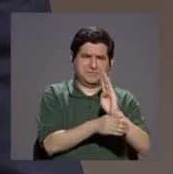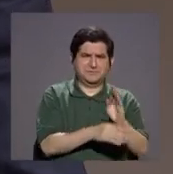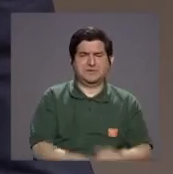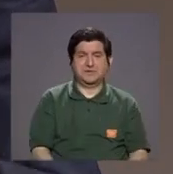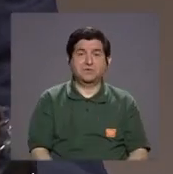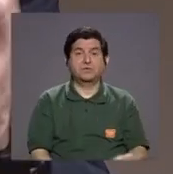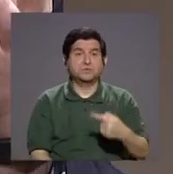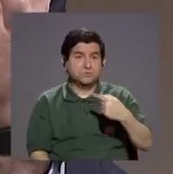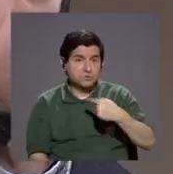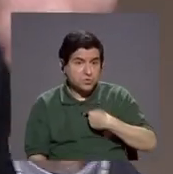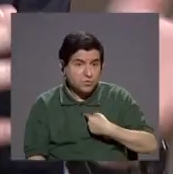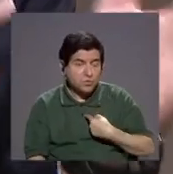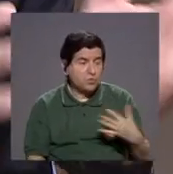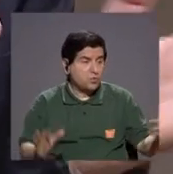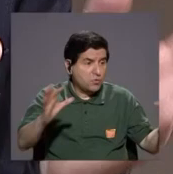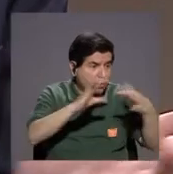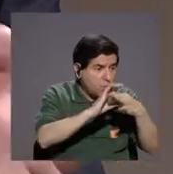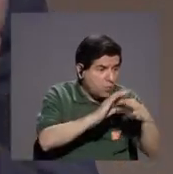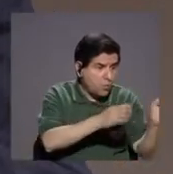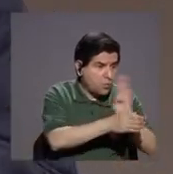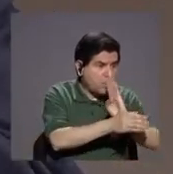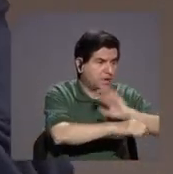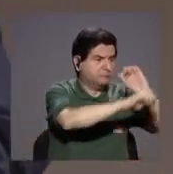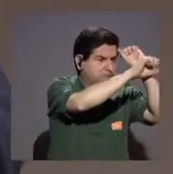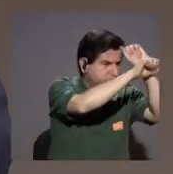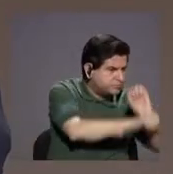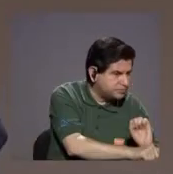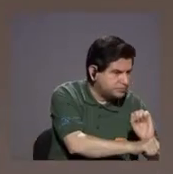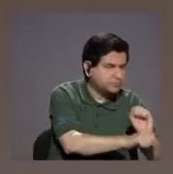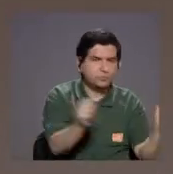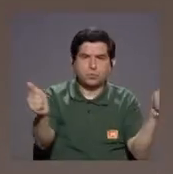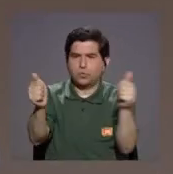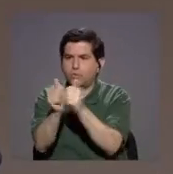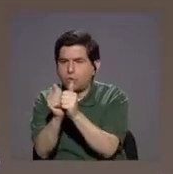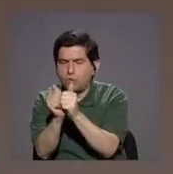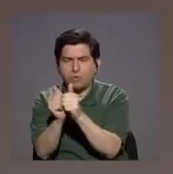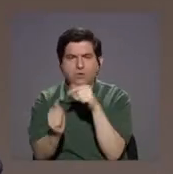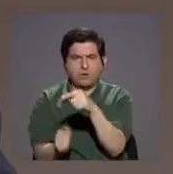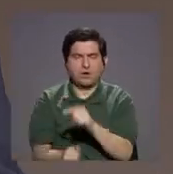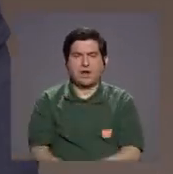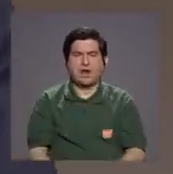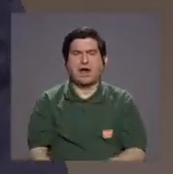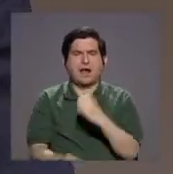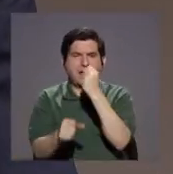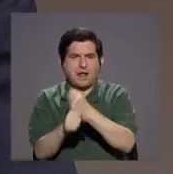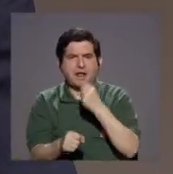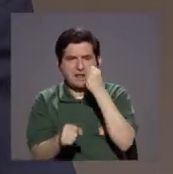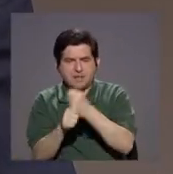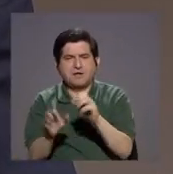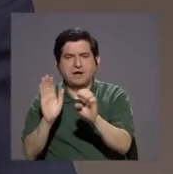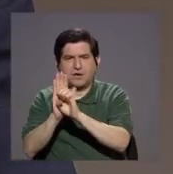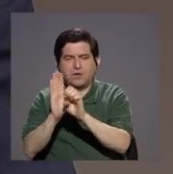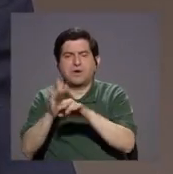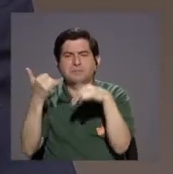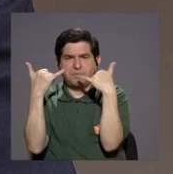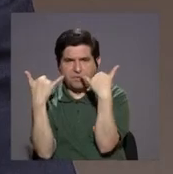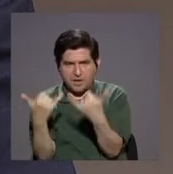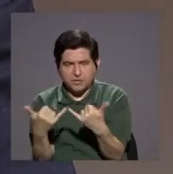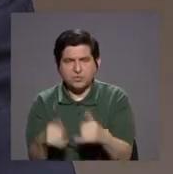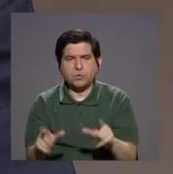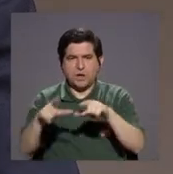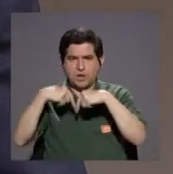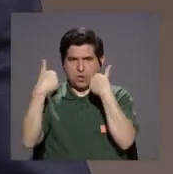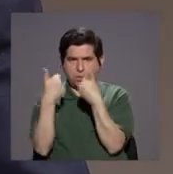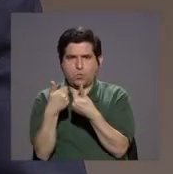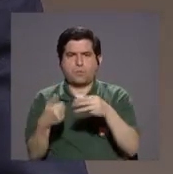cuando el caso hacia la banca tradicional con la operación que hace por ejemplo hoy el grupo